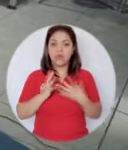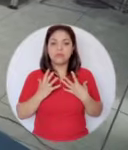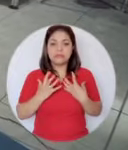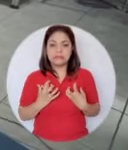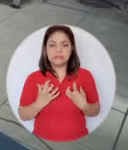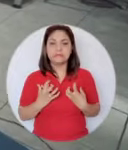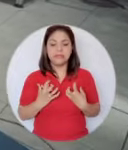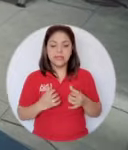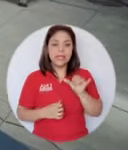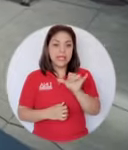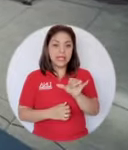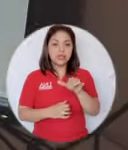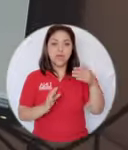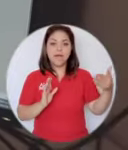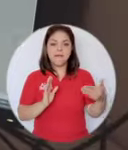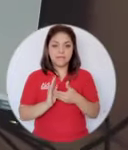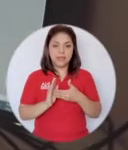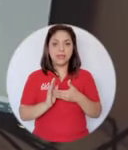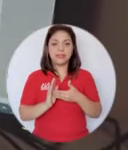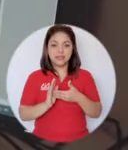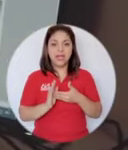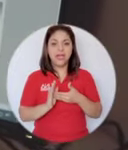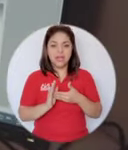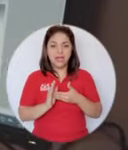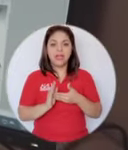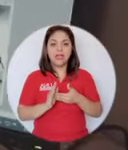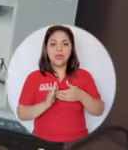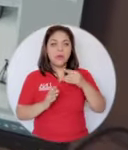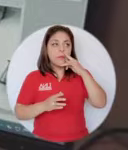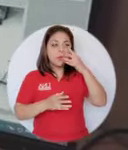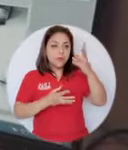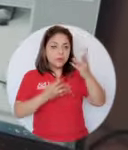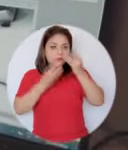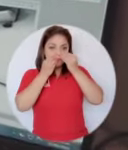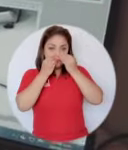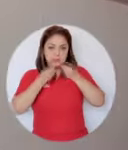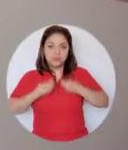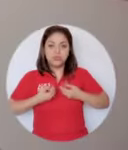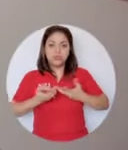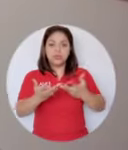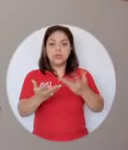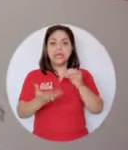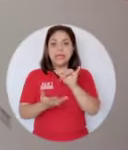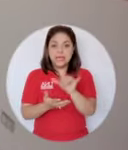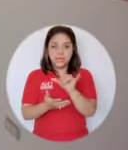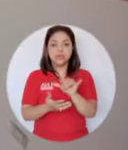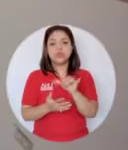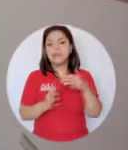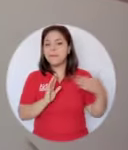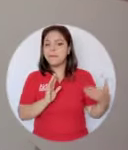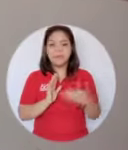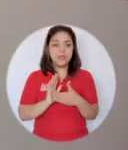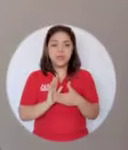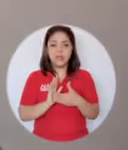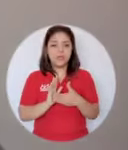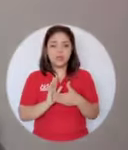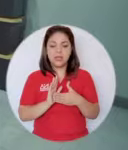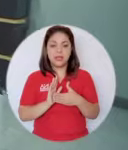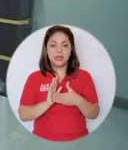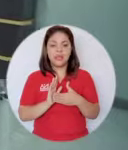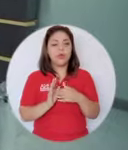estructural del pulmón. Todo esto va a afectar el intercambio gaseoso que tienen los pacientes. Esto va a